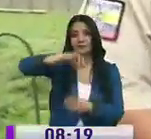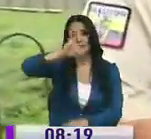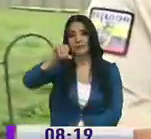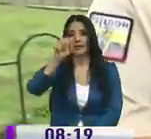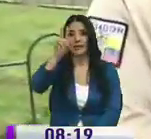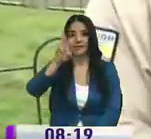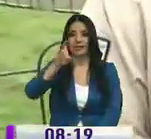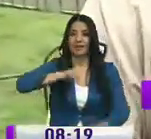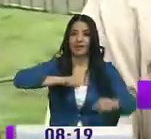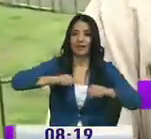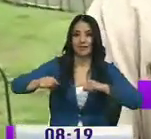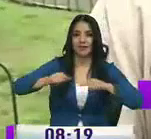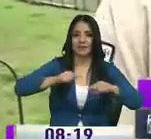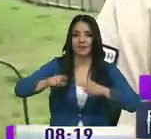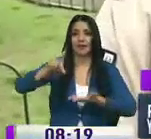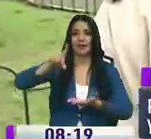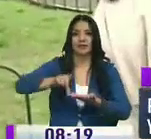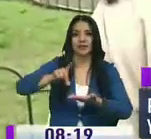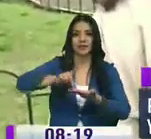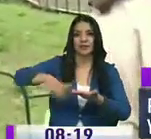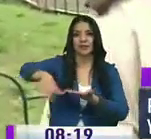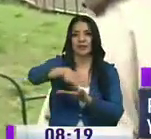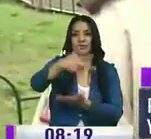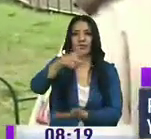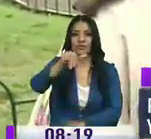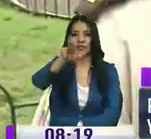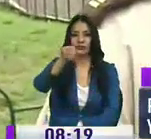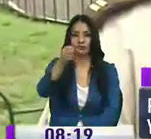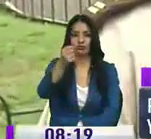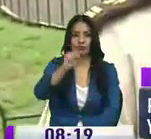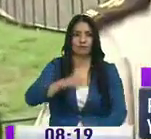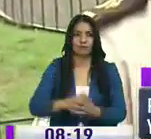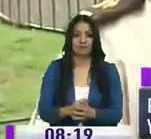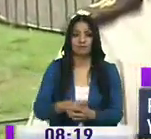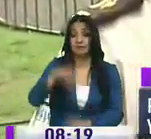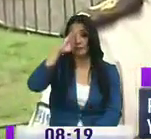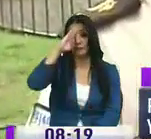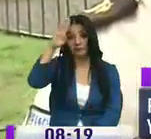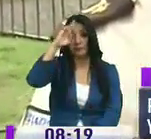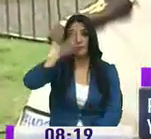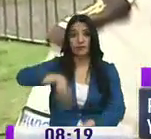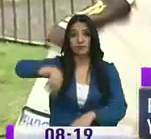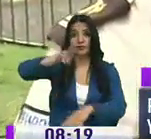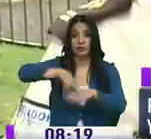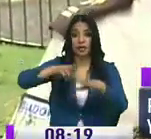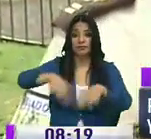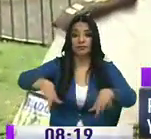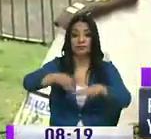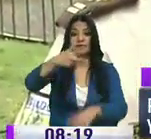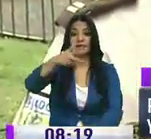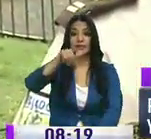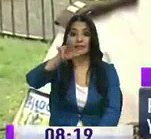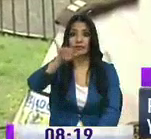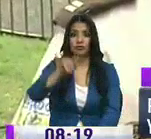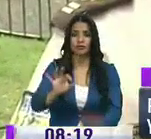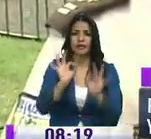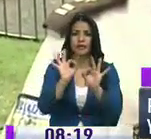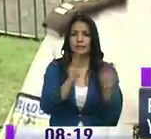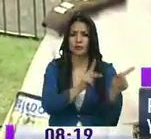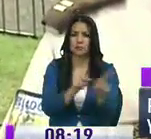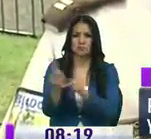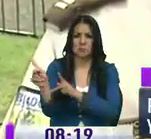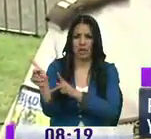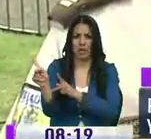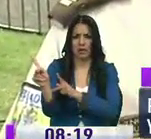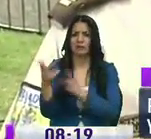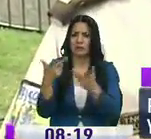jefe de operaciones del Distrito Los Chillos. Sí, específicamente, pues la Policía Nacional del Distrito Los Chillos ha creído conveniente y